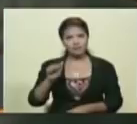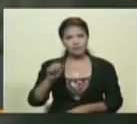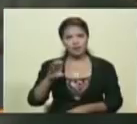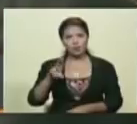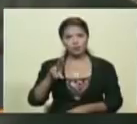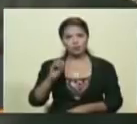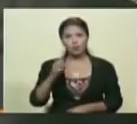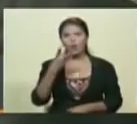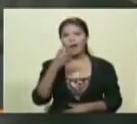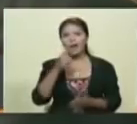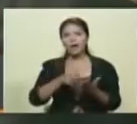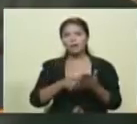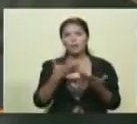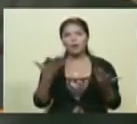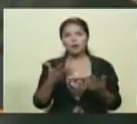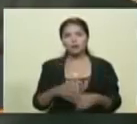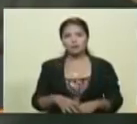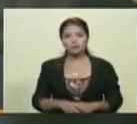clave? No, no,